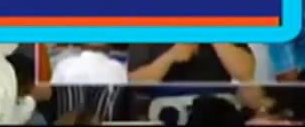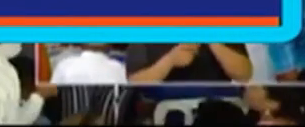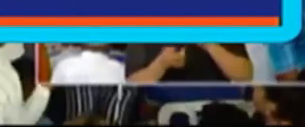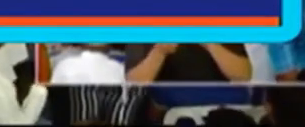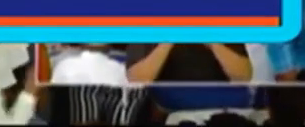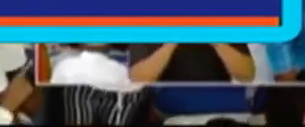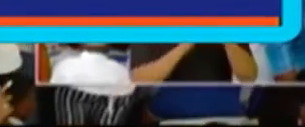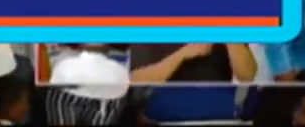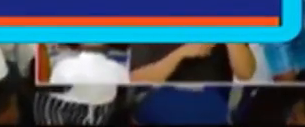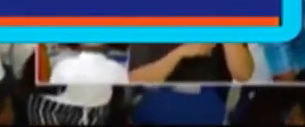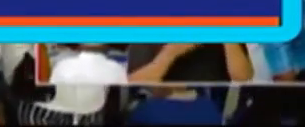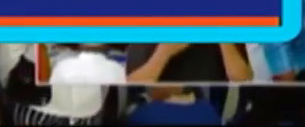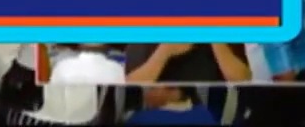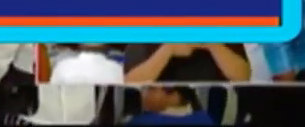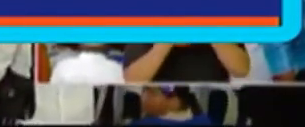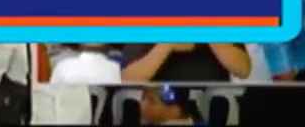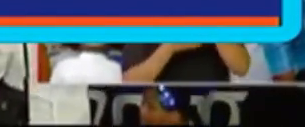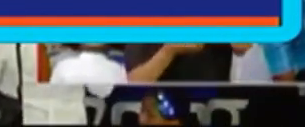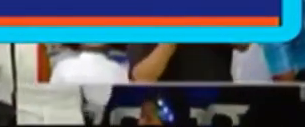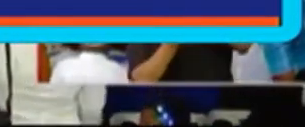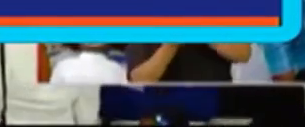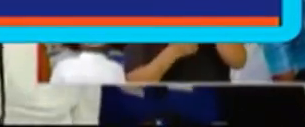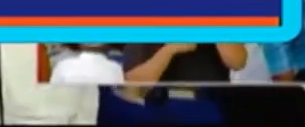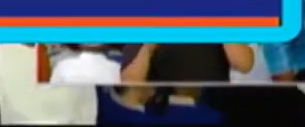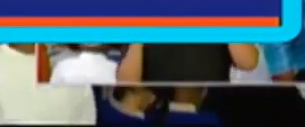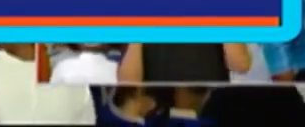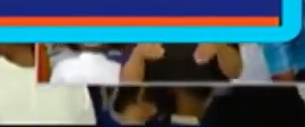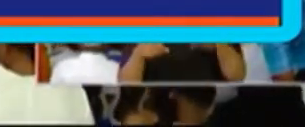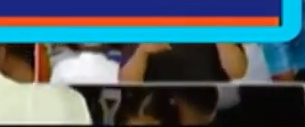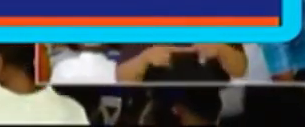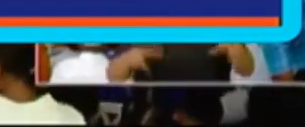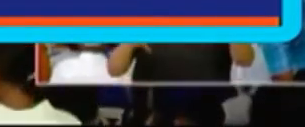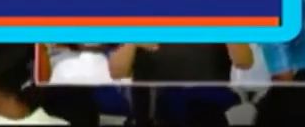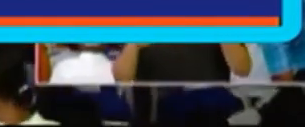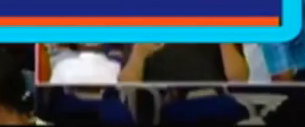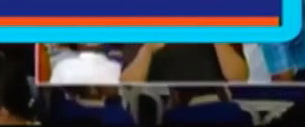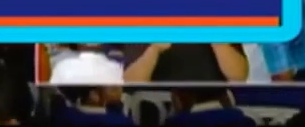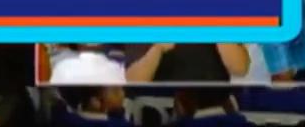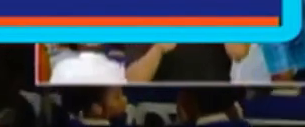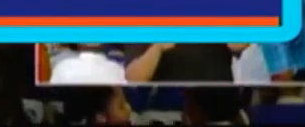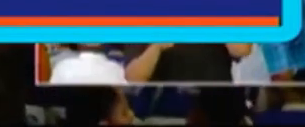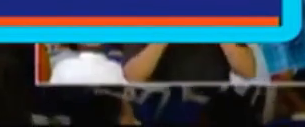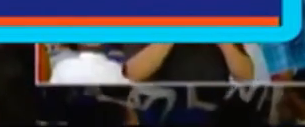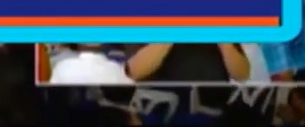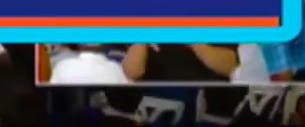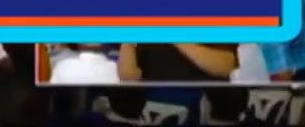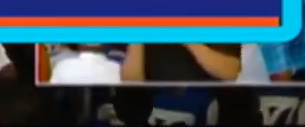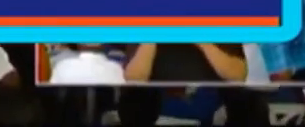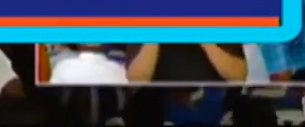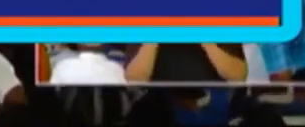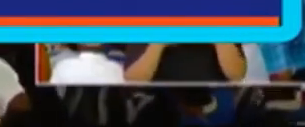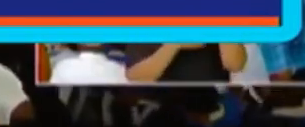El verdadero cambio es garantizar que la escuela, como centro de preocupación colectiva, es